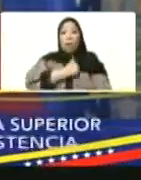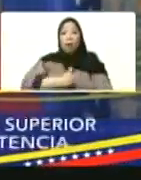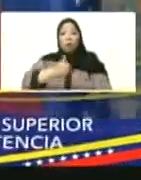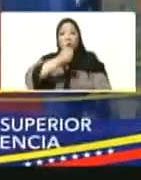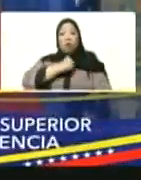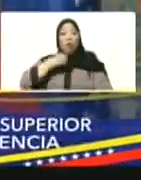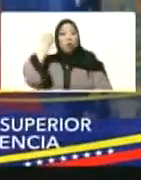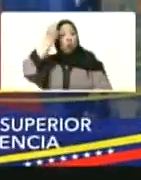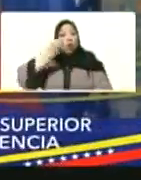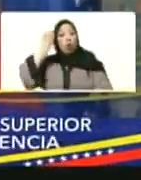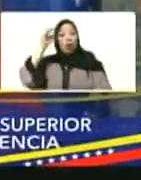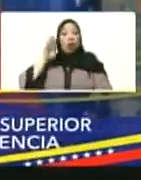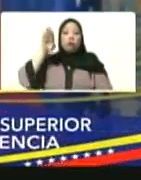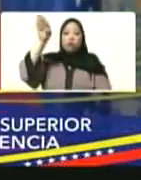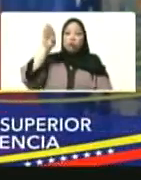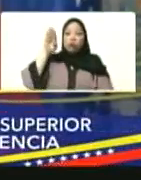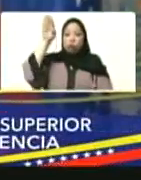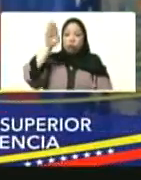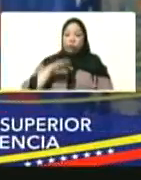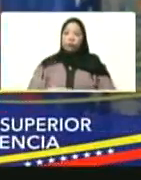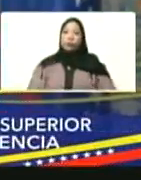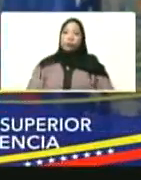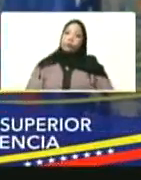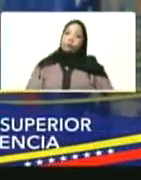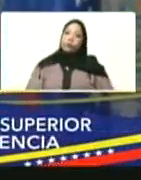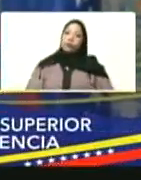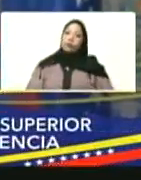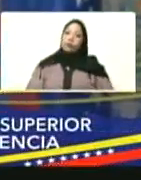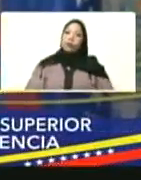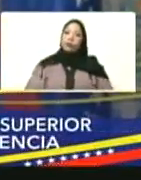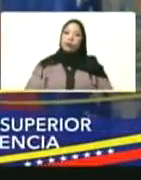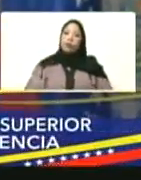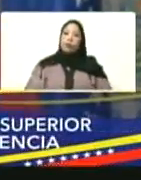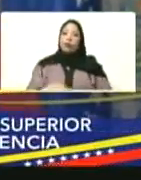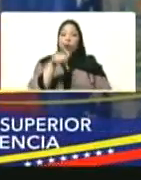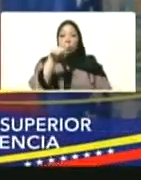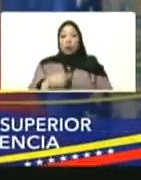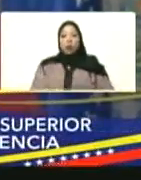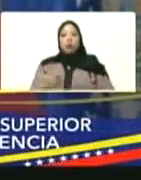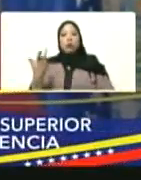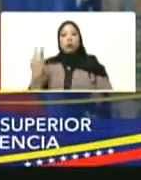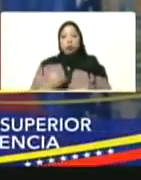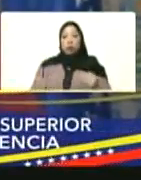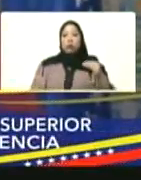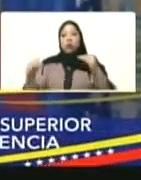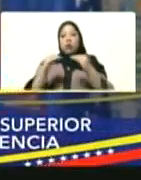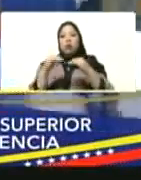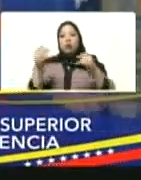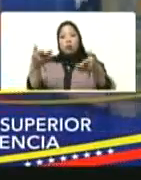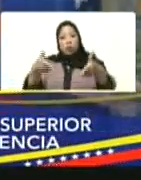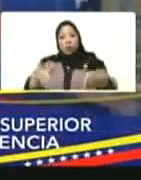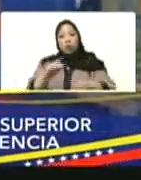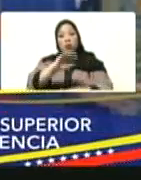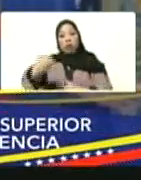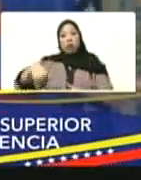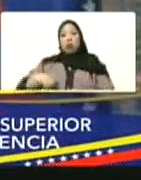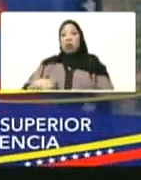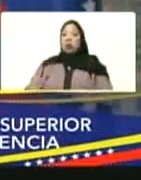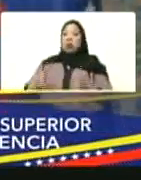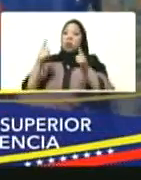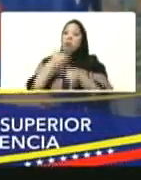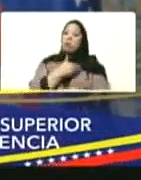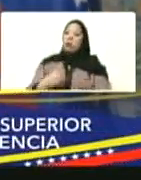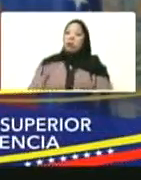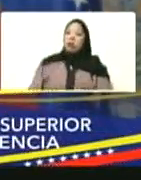los que creen en el futuro. C'est le monde de ceux qui luttent, qui résistent et qui croient en l'avenir. Si me permite,